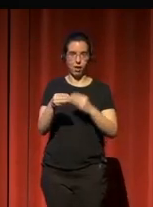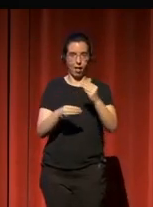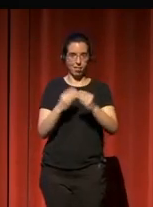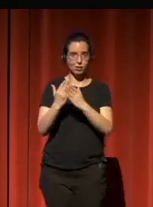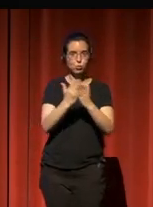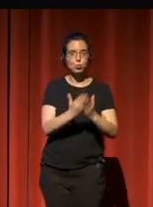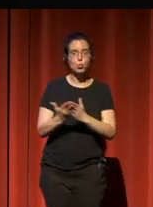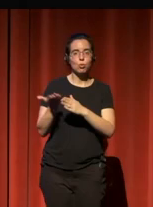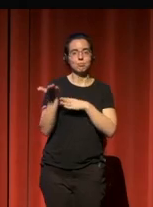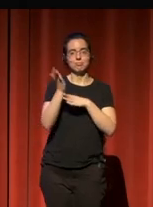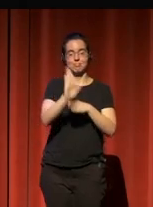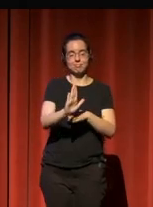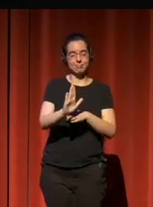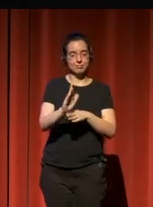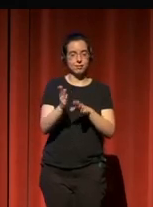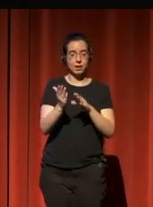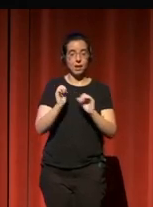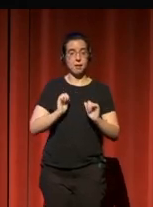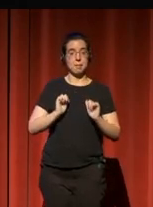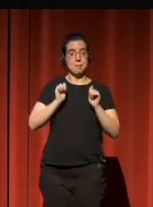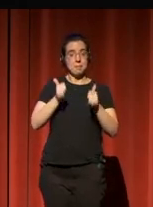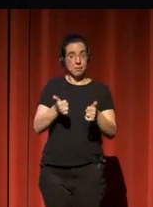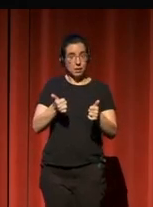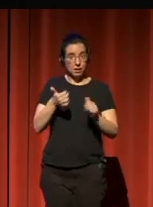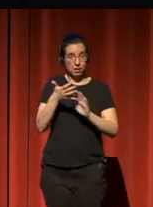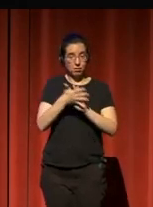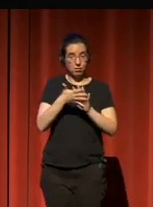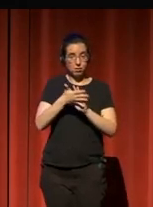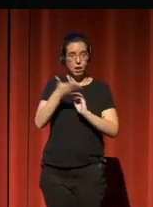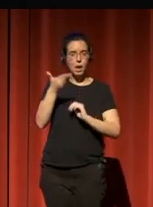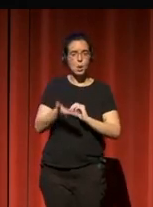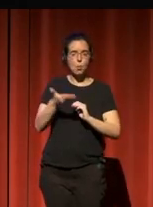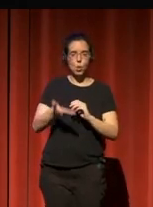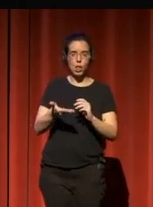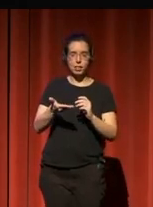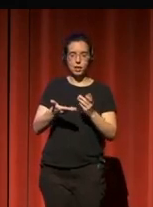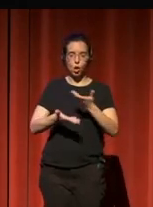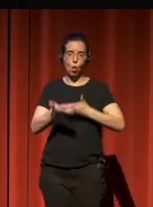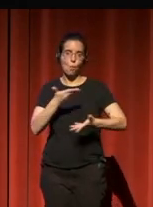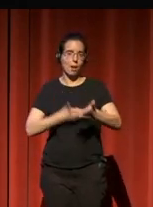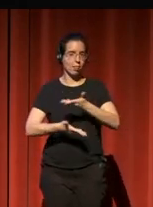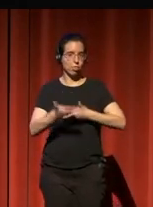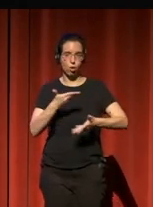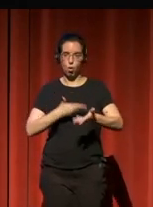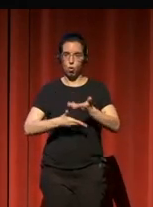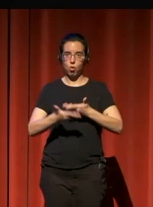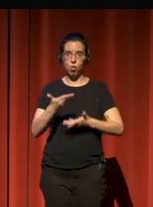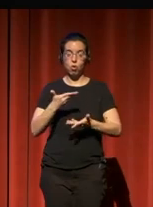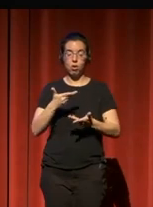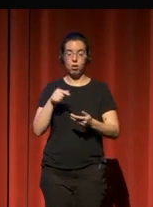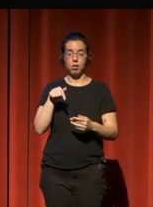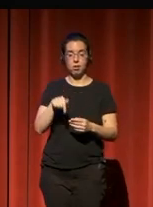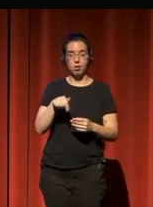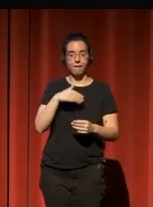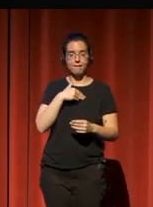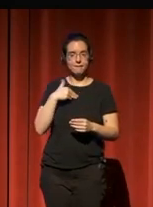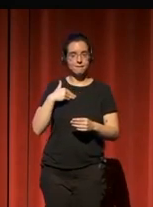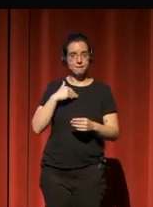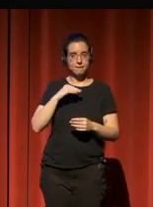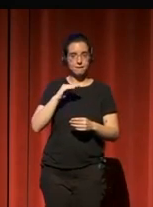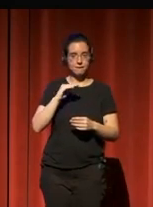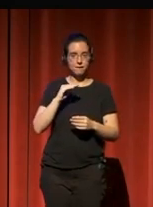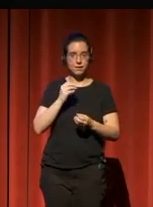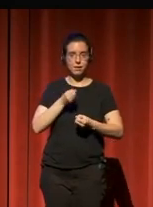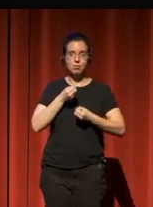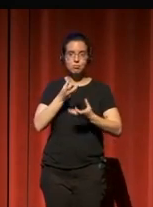estudio para empezar hemos estado hablando de la importancia de la cooperación y de ahí que lo primero que quiera destacar es el consejo de